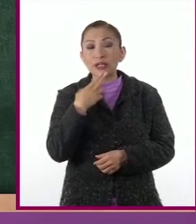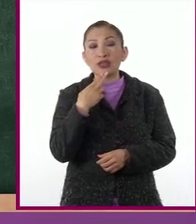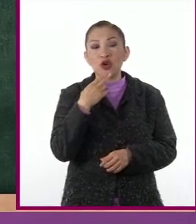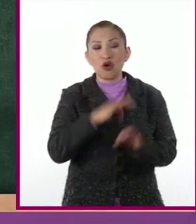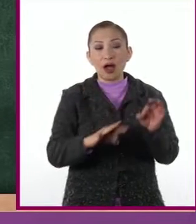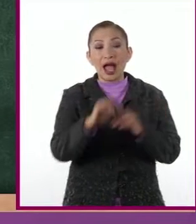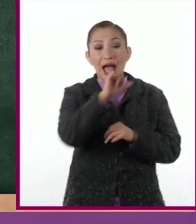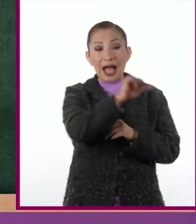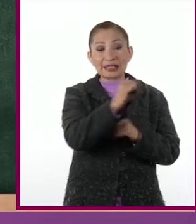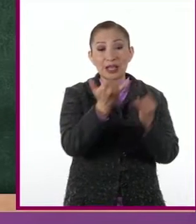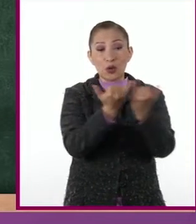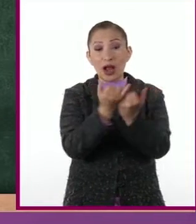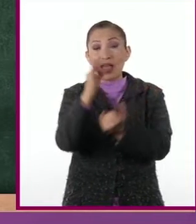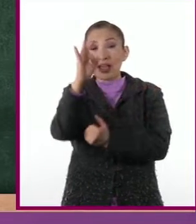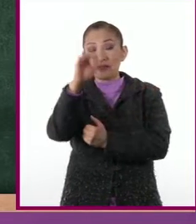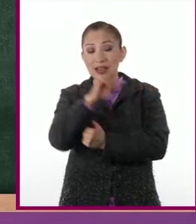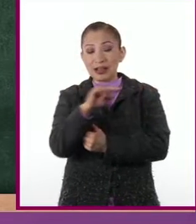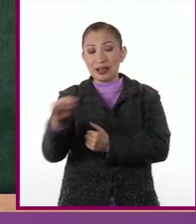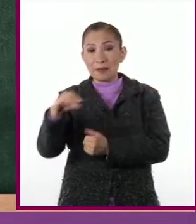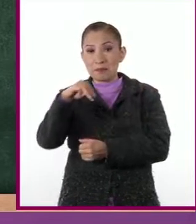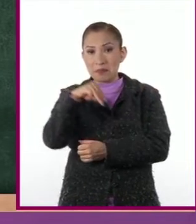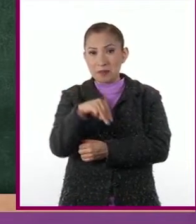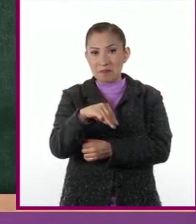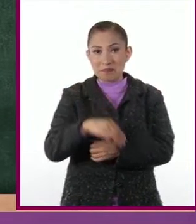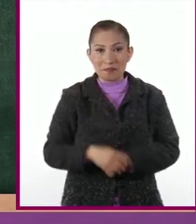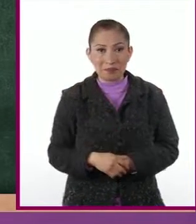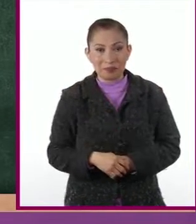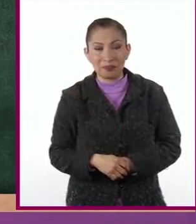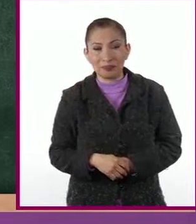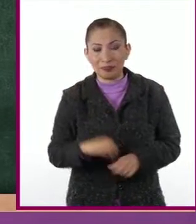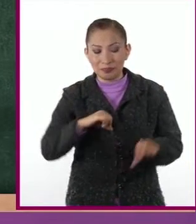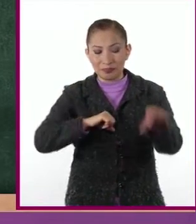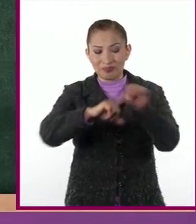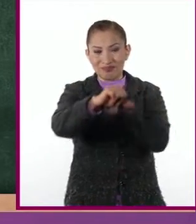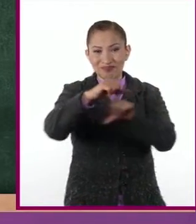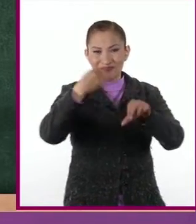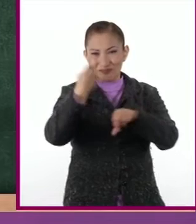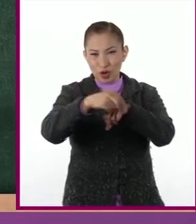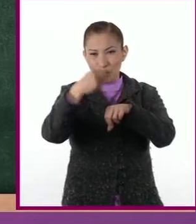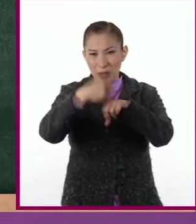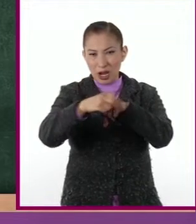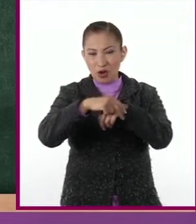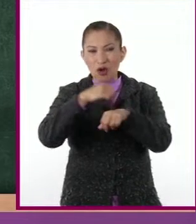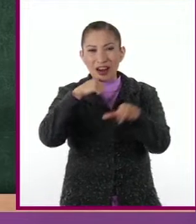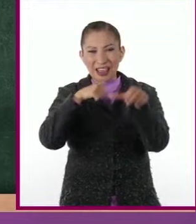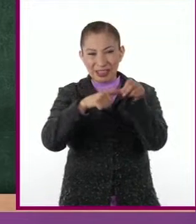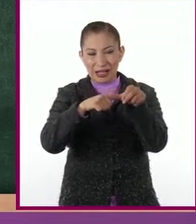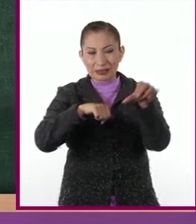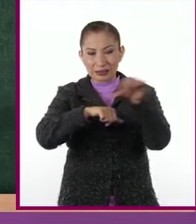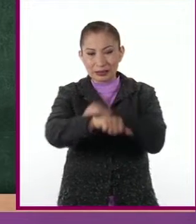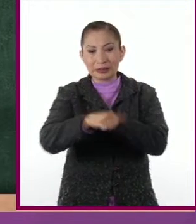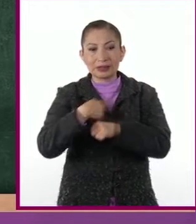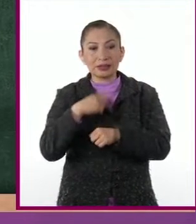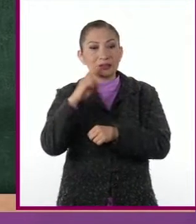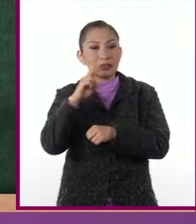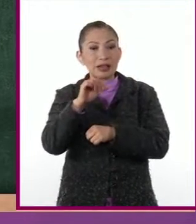fórmula aceleración es igual a fuerza entre masa. Sustituyendo en la fórmula nos